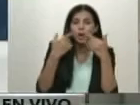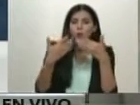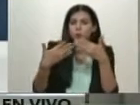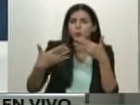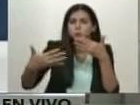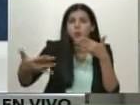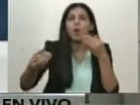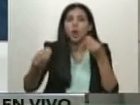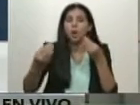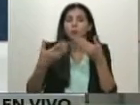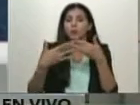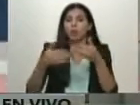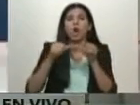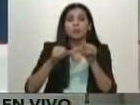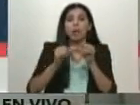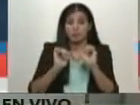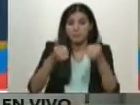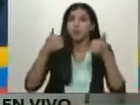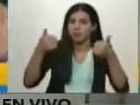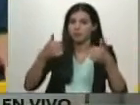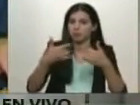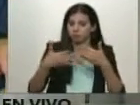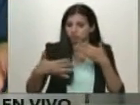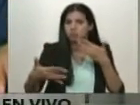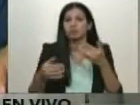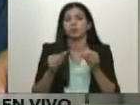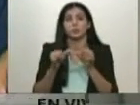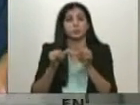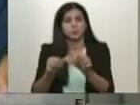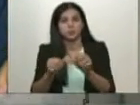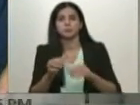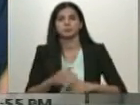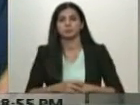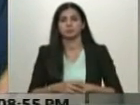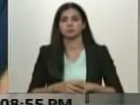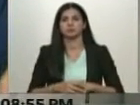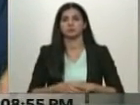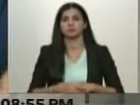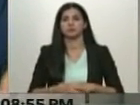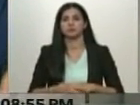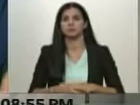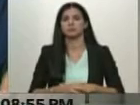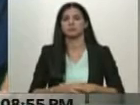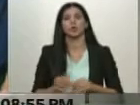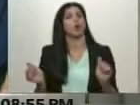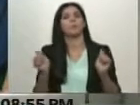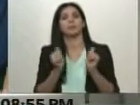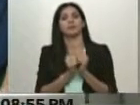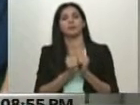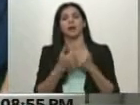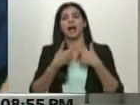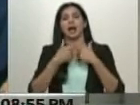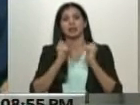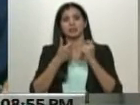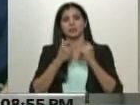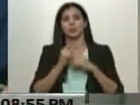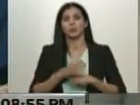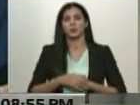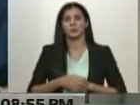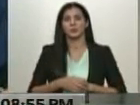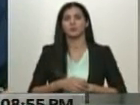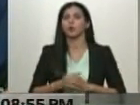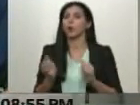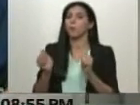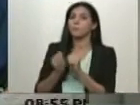que tengamos la apreciación cercana en el cumplimiento real de todos estos planes. Querido compañero Aristóbulo Turis Almeida,